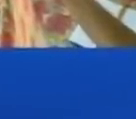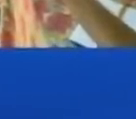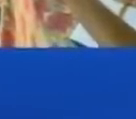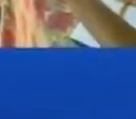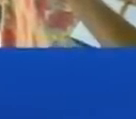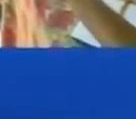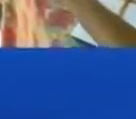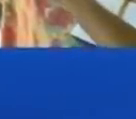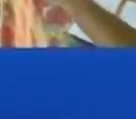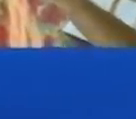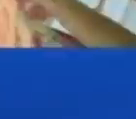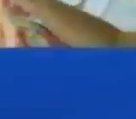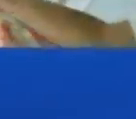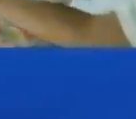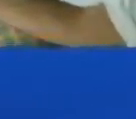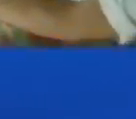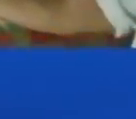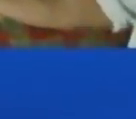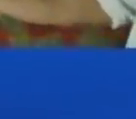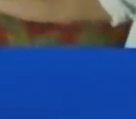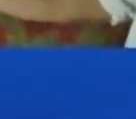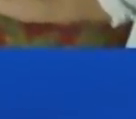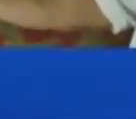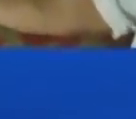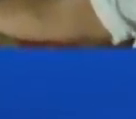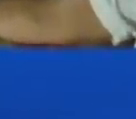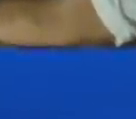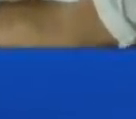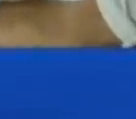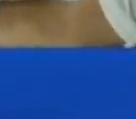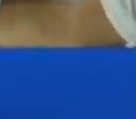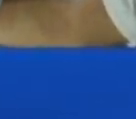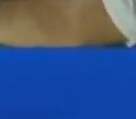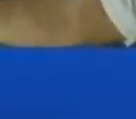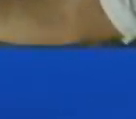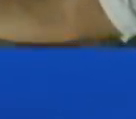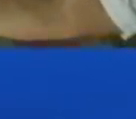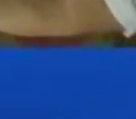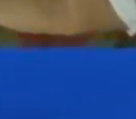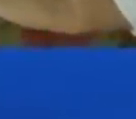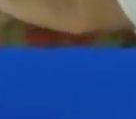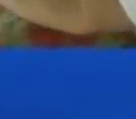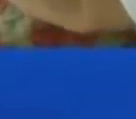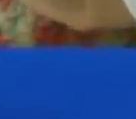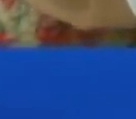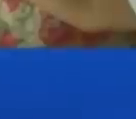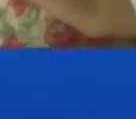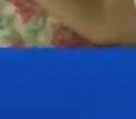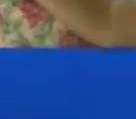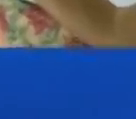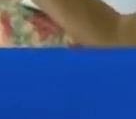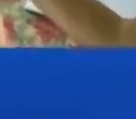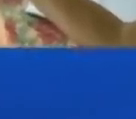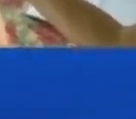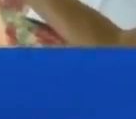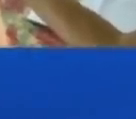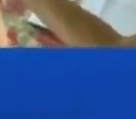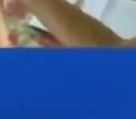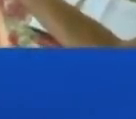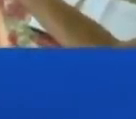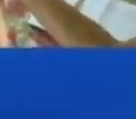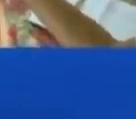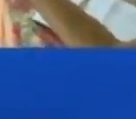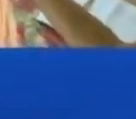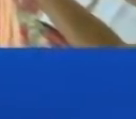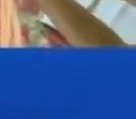cómo maneja los datos precisos de la salud del pueblo anzoatiguense, del pueblo de Anzoátegui. Yo le envío un saludo a